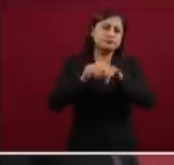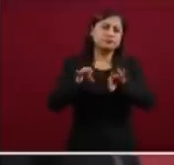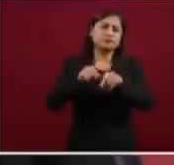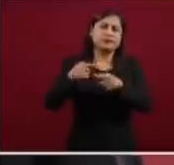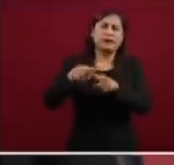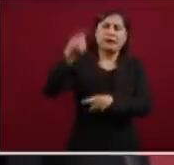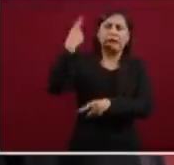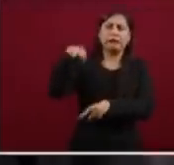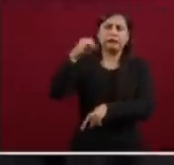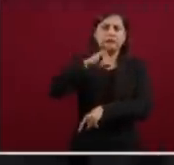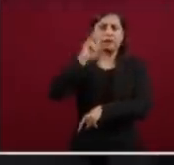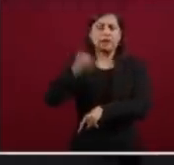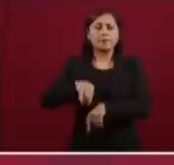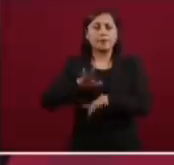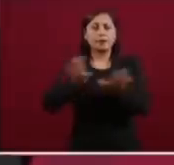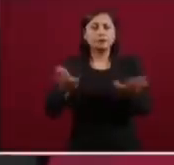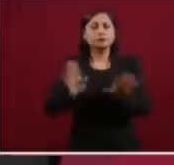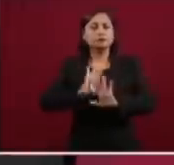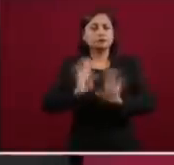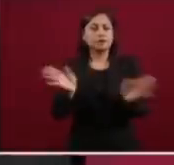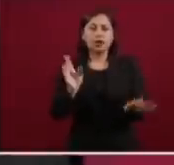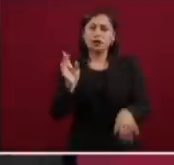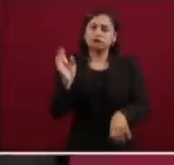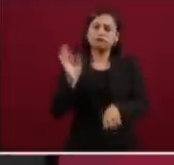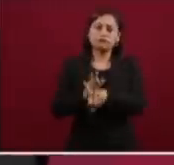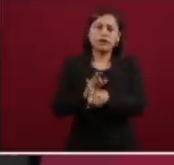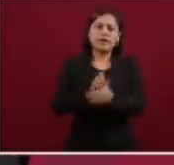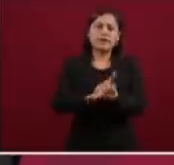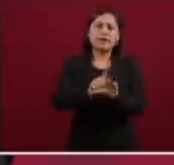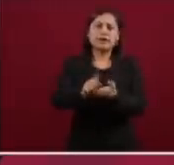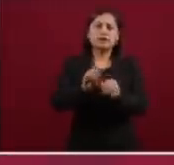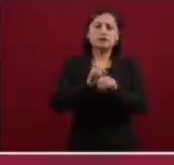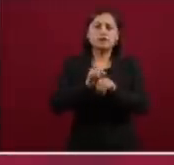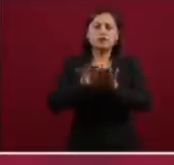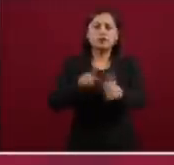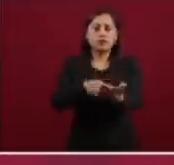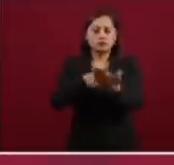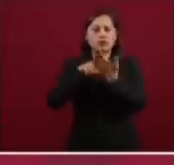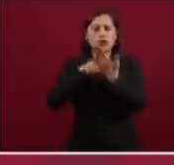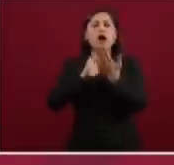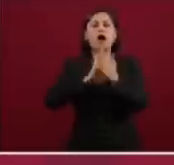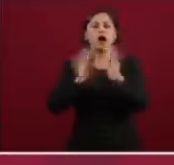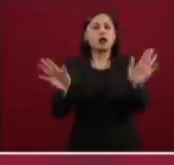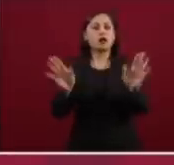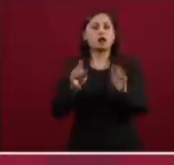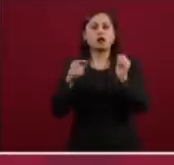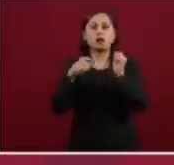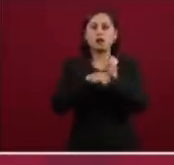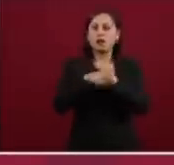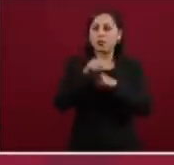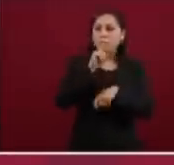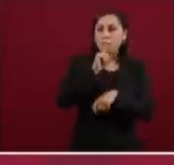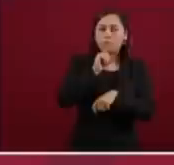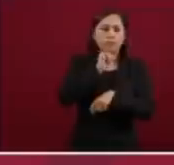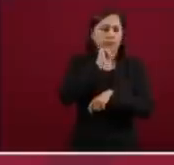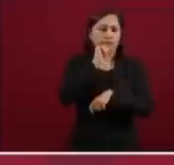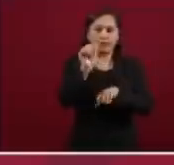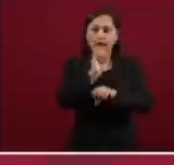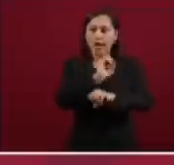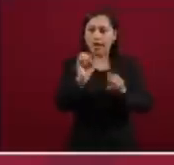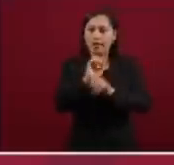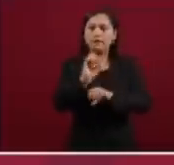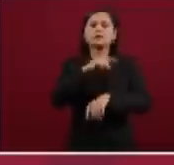se garantice el derecho a la información no se oculta nada y así lo vamos a seguir